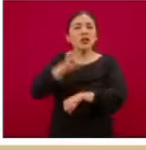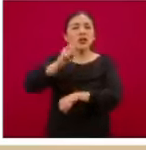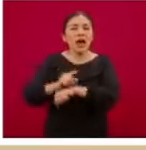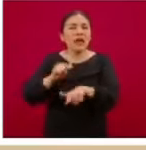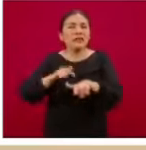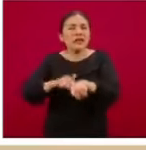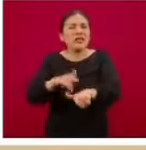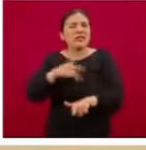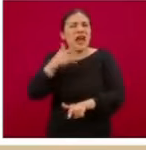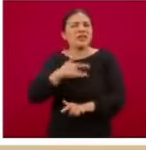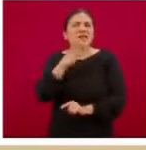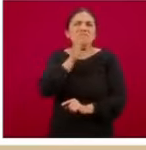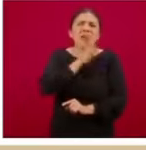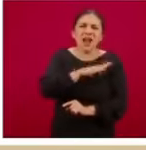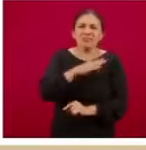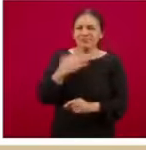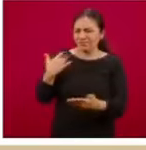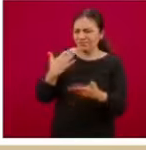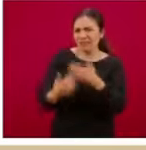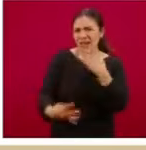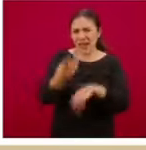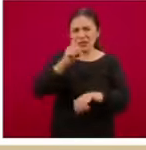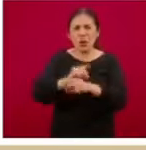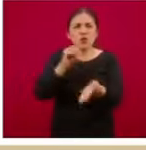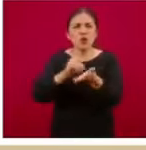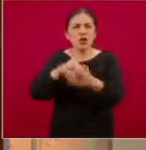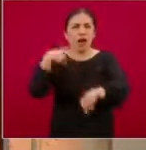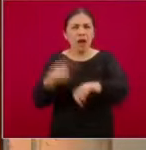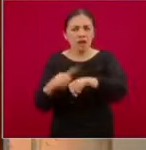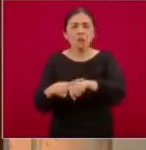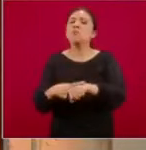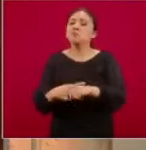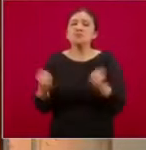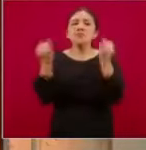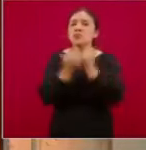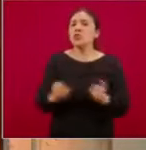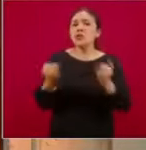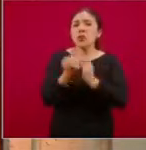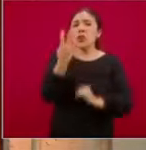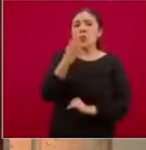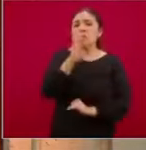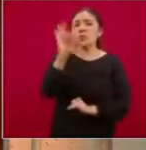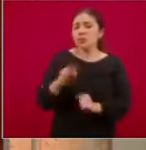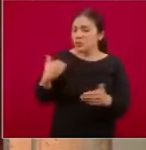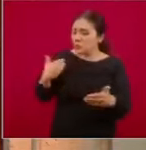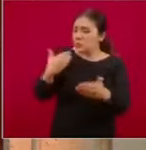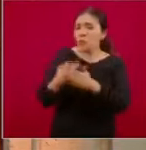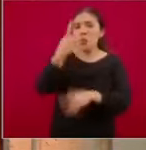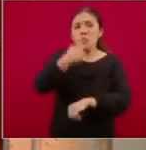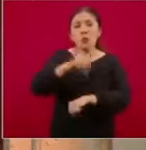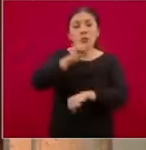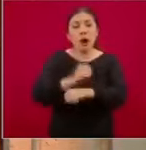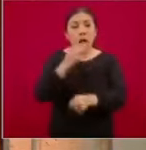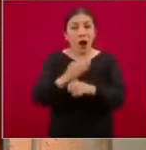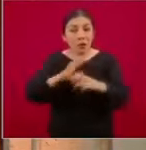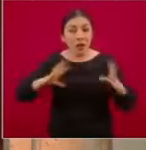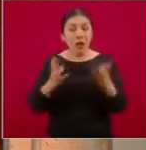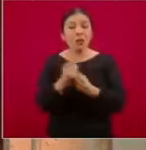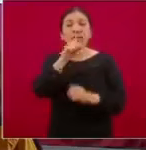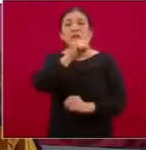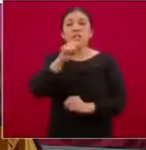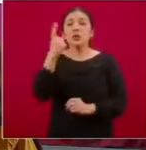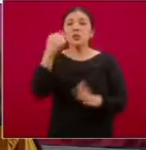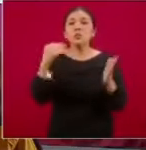iniciaron con signos y síntomas. Este indicador también se ha mantenido prácticamente en este 4% toda la semana y ya son más de